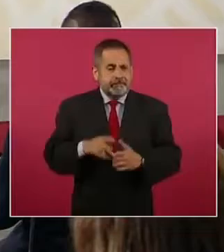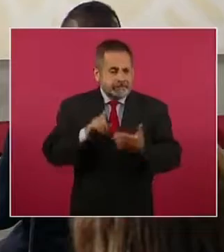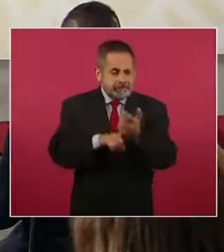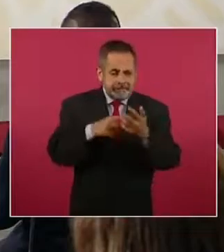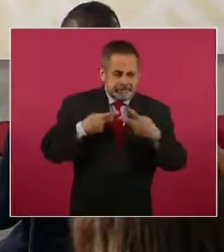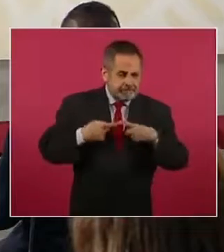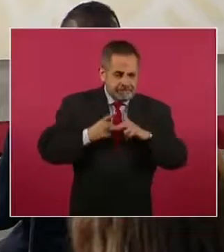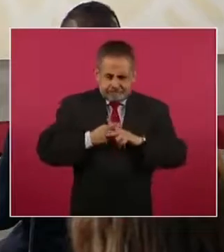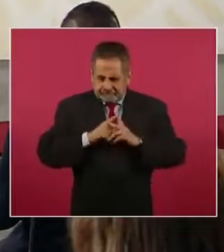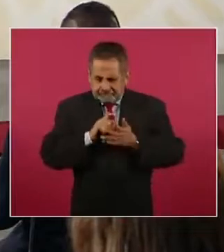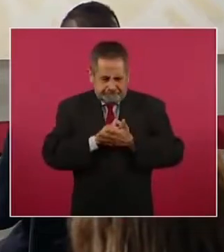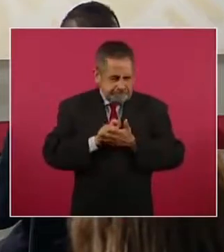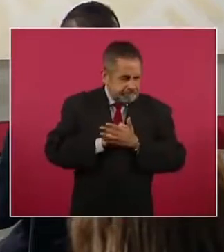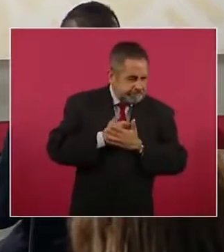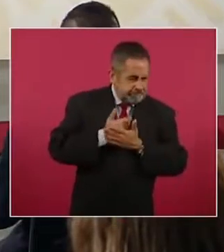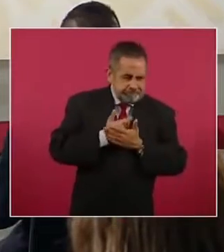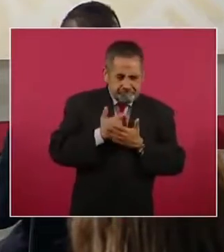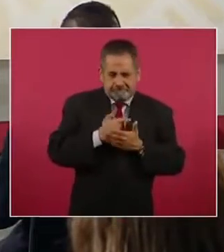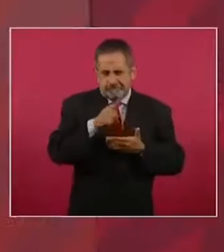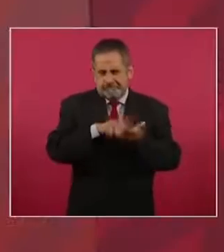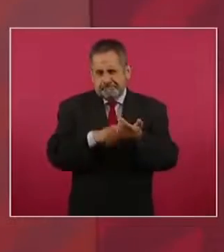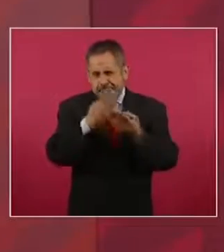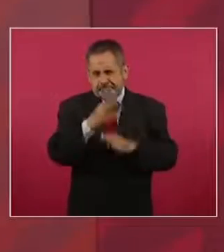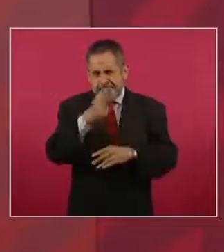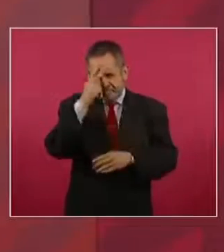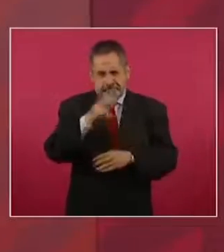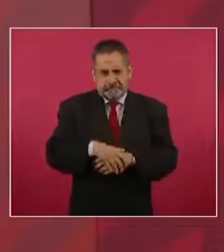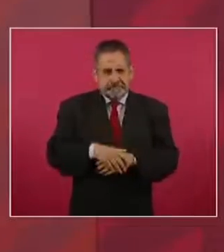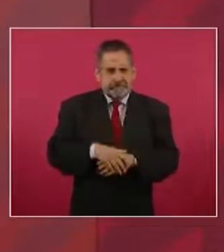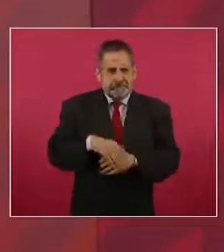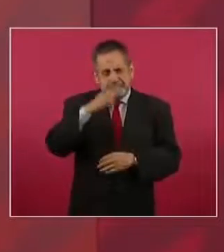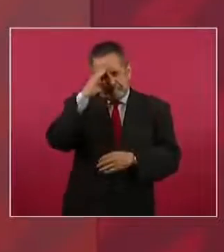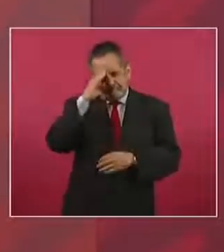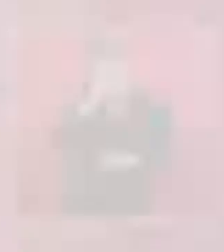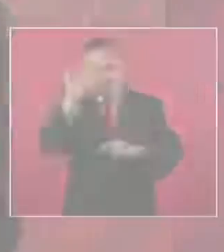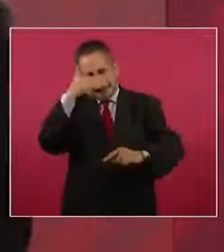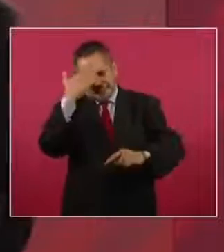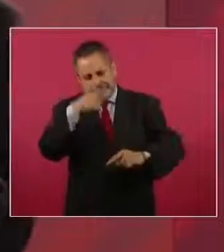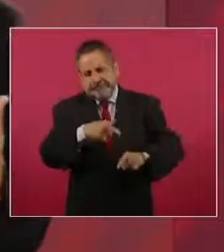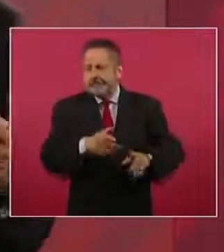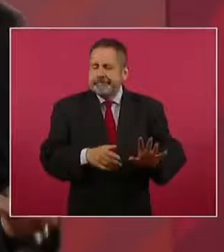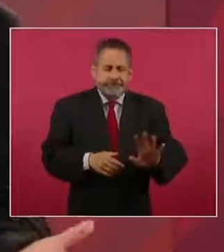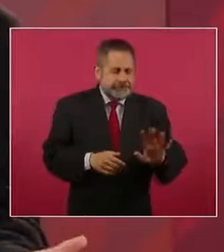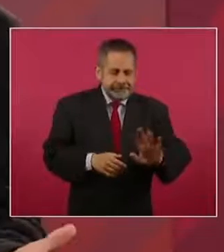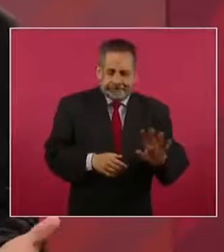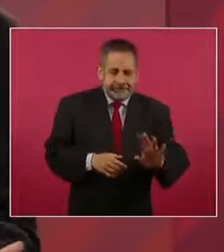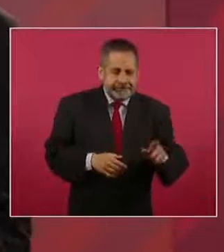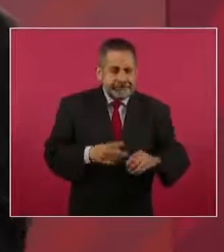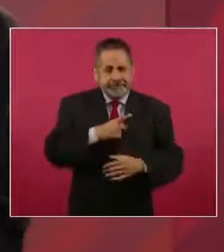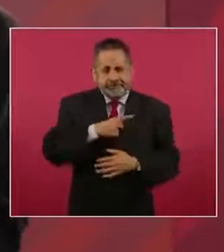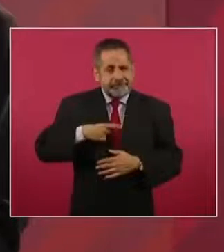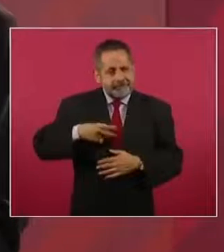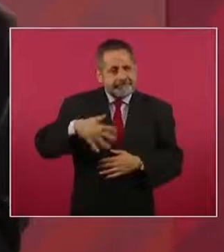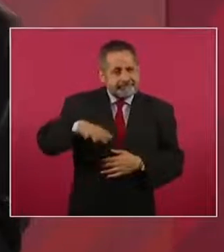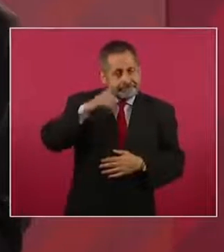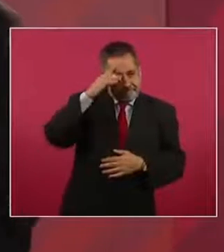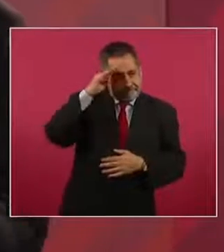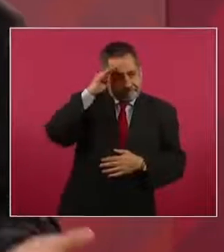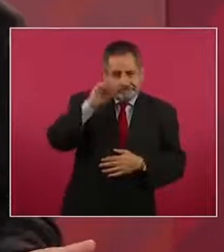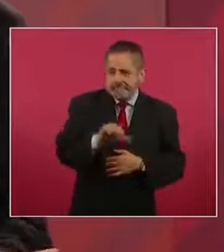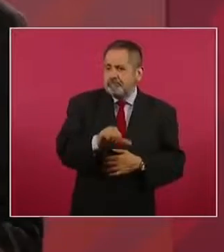López Obrador asegura que el incremento fue entre 20 y 30 por ciento y aclaró que aunque la refinería será inaugurada la próxima semana,